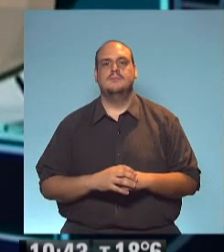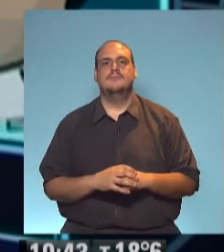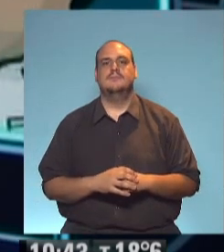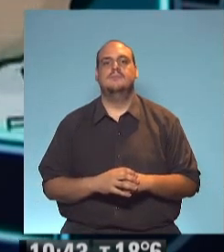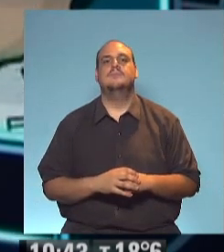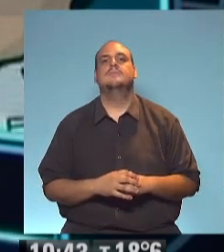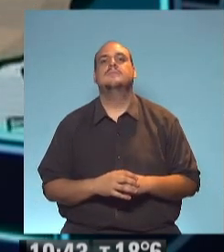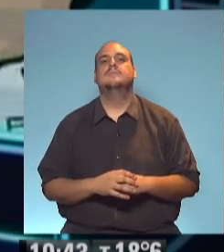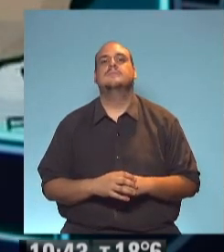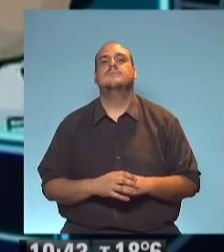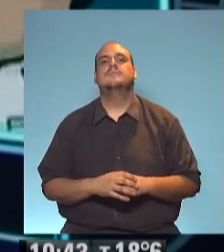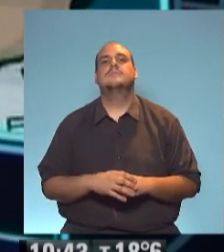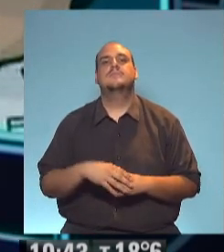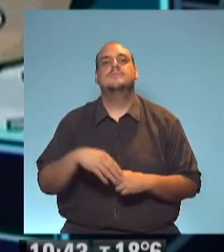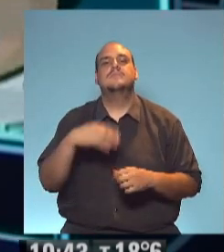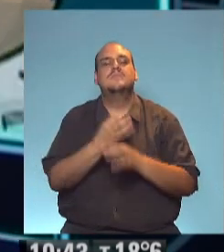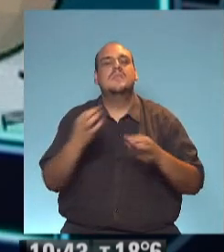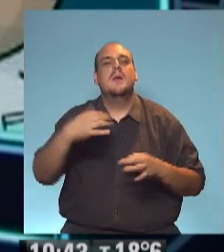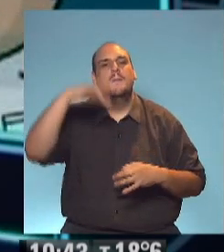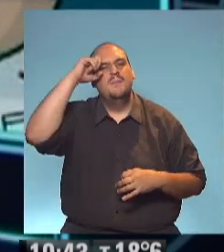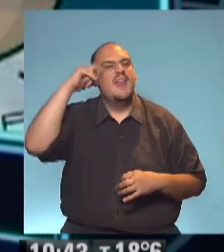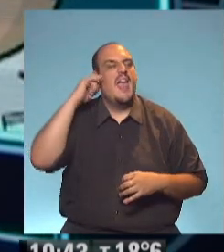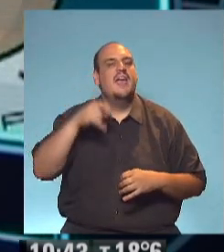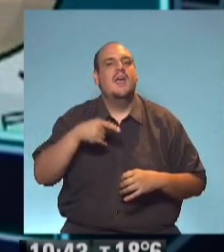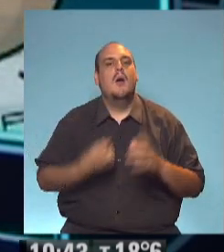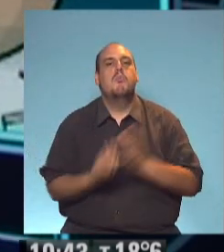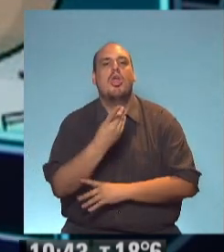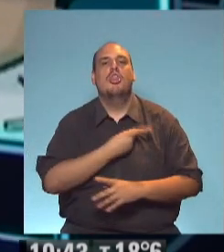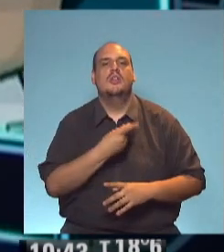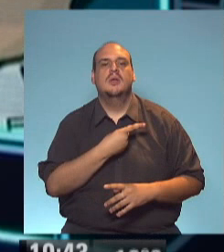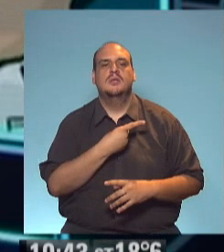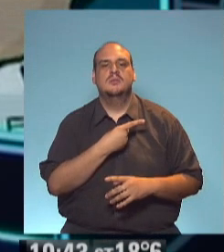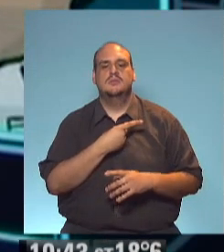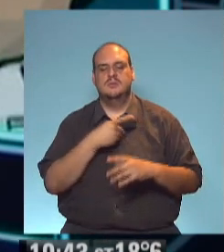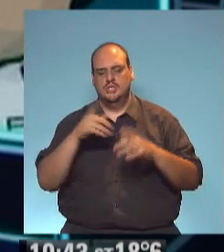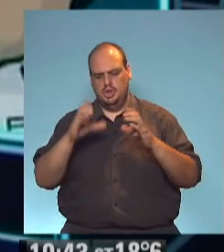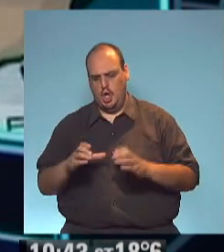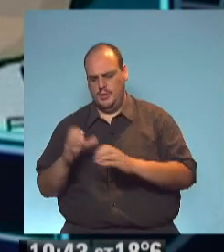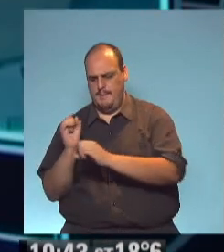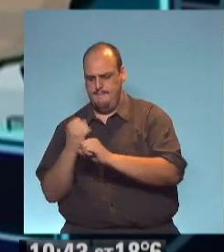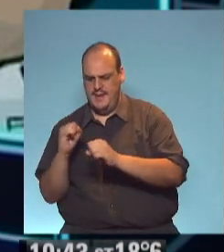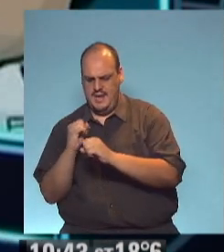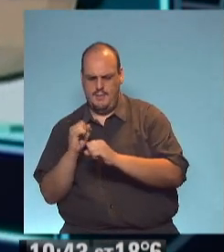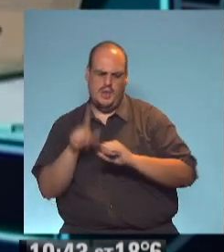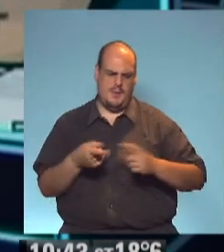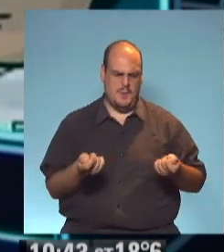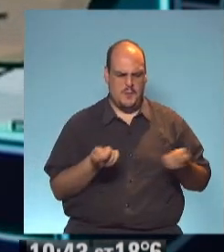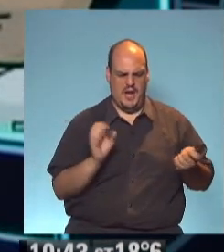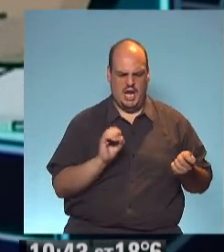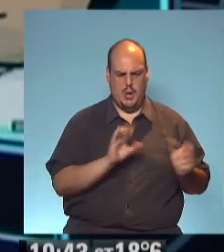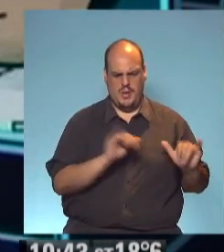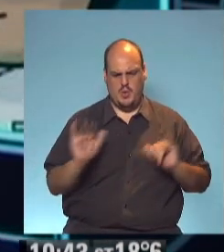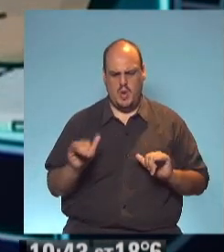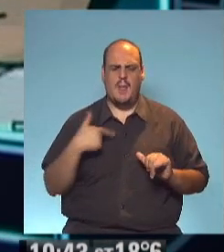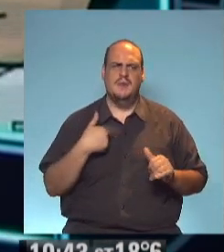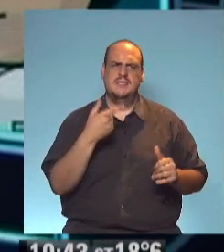¿Dónde nació el merengue? ¡Yo lo sé! El merengue va arriba de la torta, pero también se baila. A mí me gusta bailar los sábados